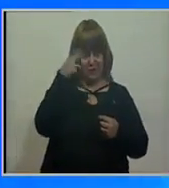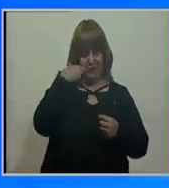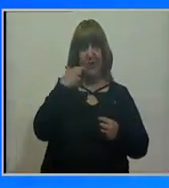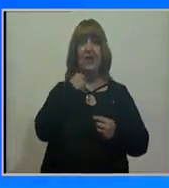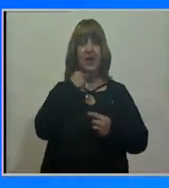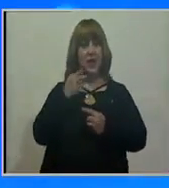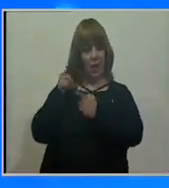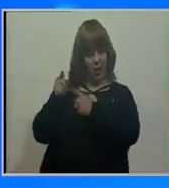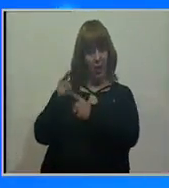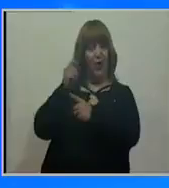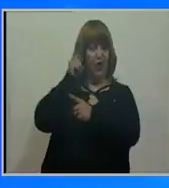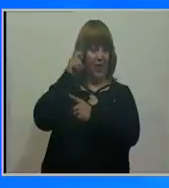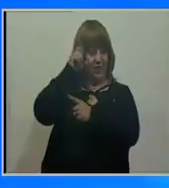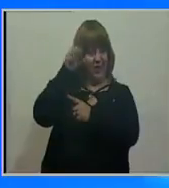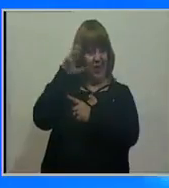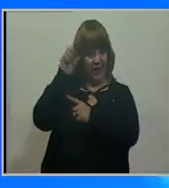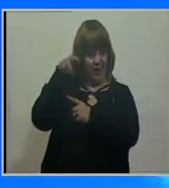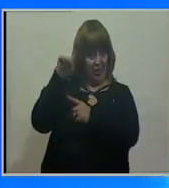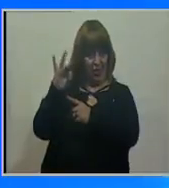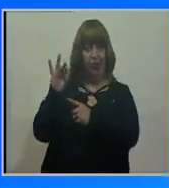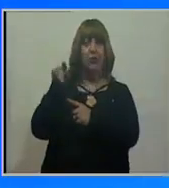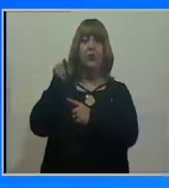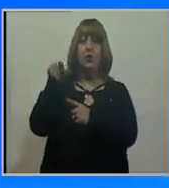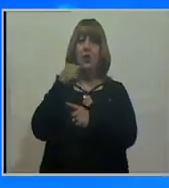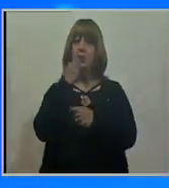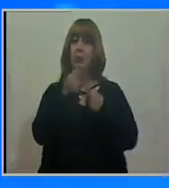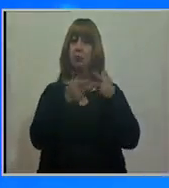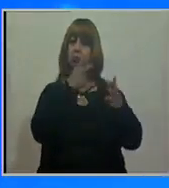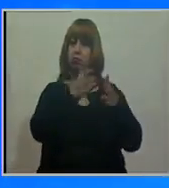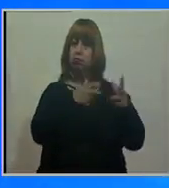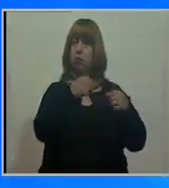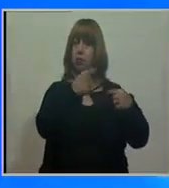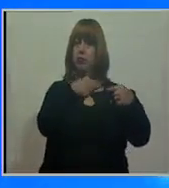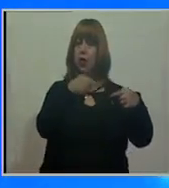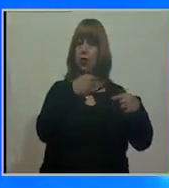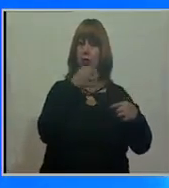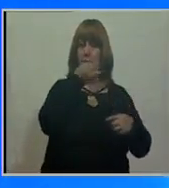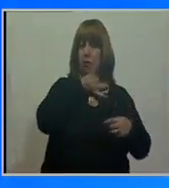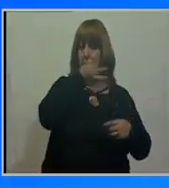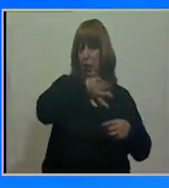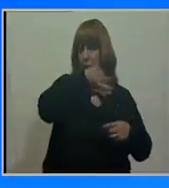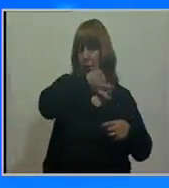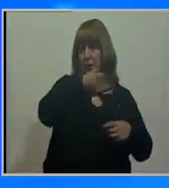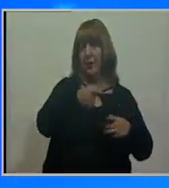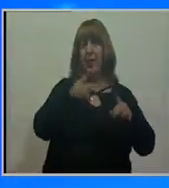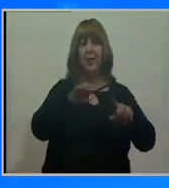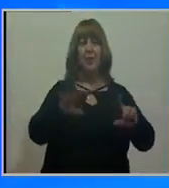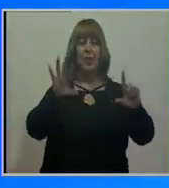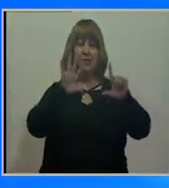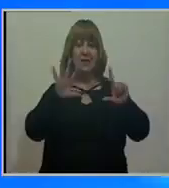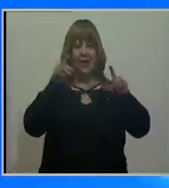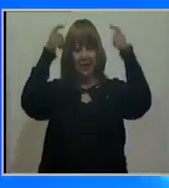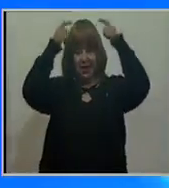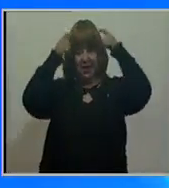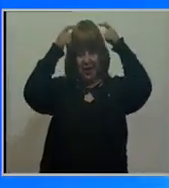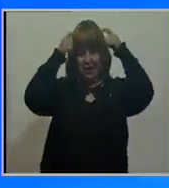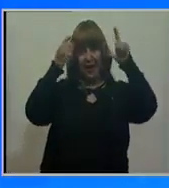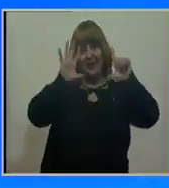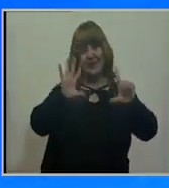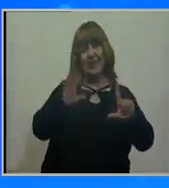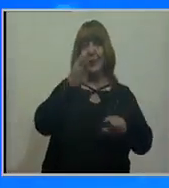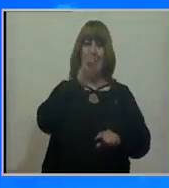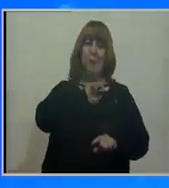y levantó un escándalo fuerte. Nos vamos a meter en Siete Reinas, esta historia de siete mujeres. Son siete mujeres,